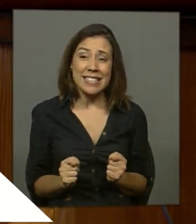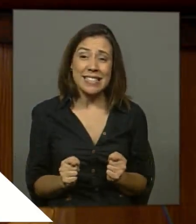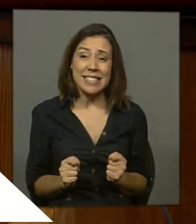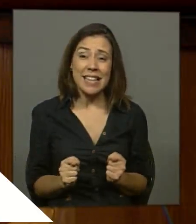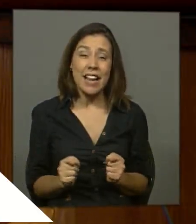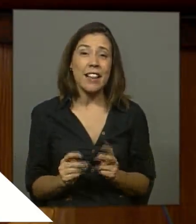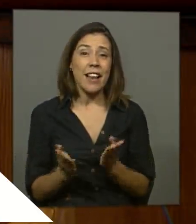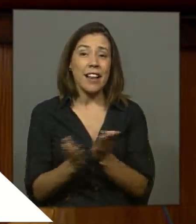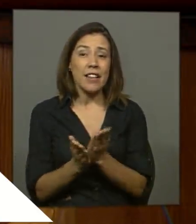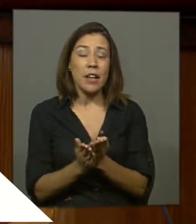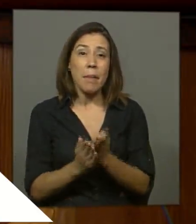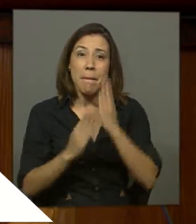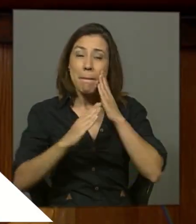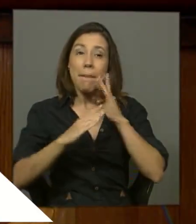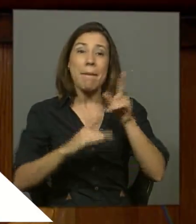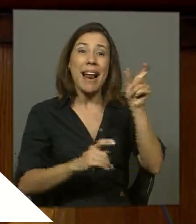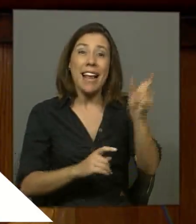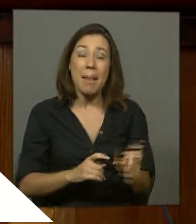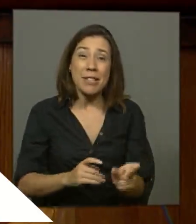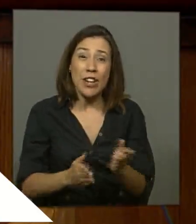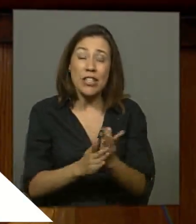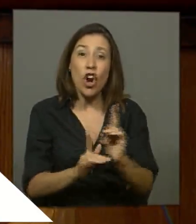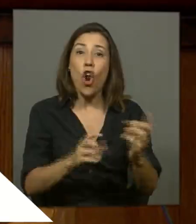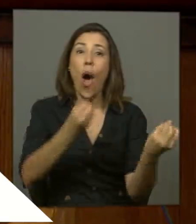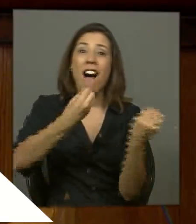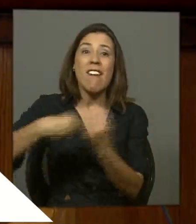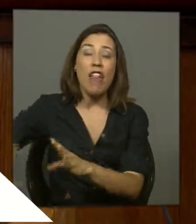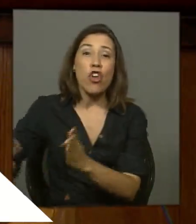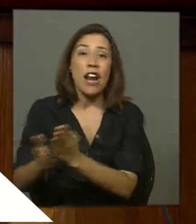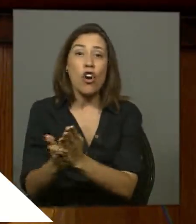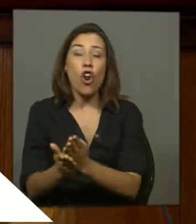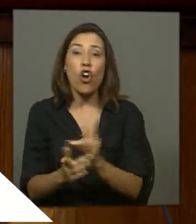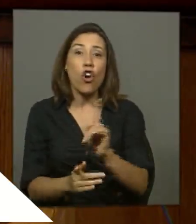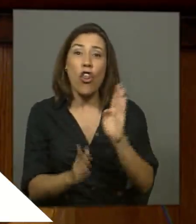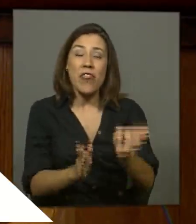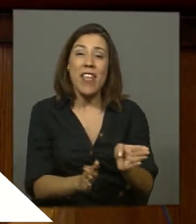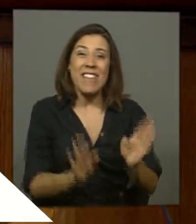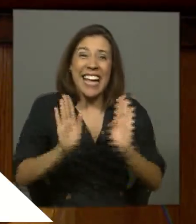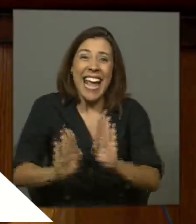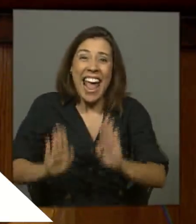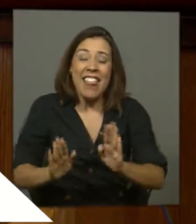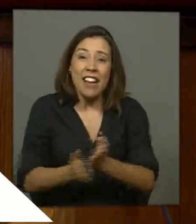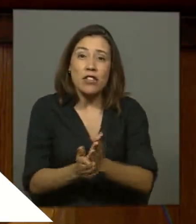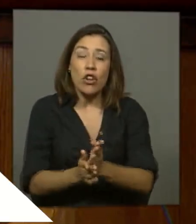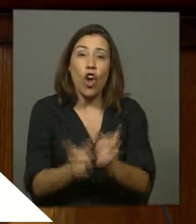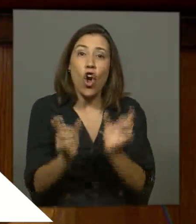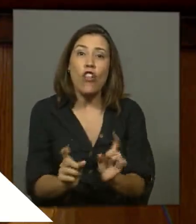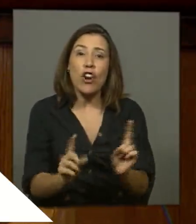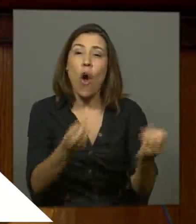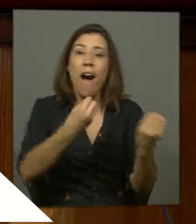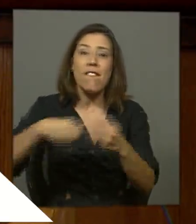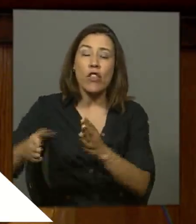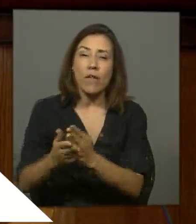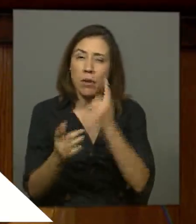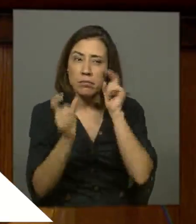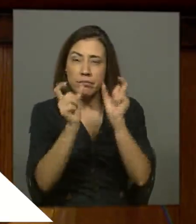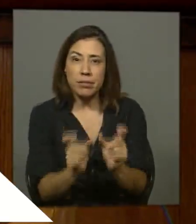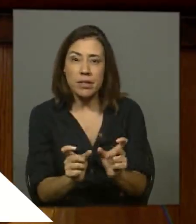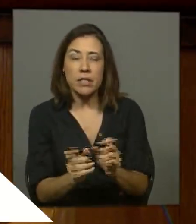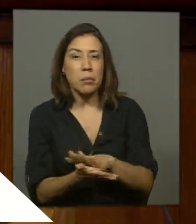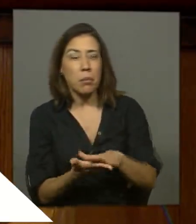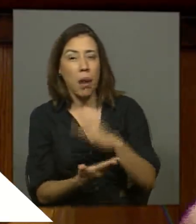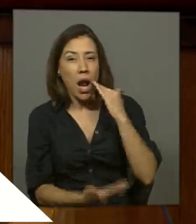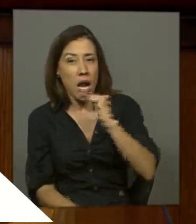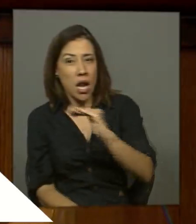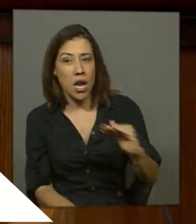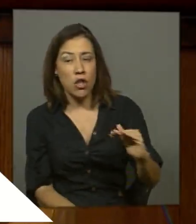estudiantil impedir la deserción y controlar la la la deserción O sea vigilar de que si hay